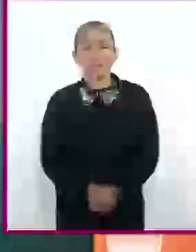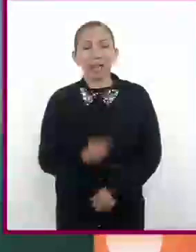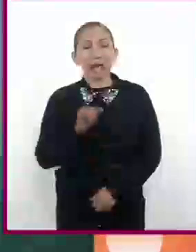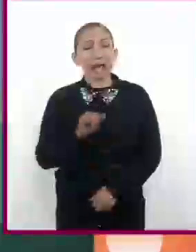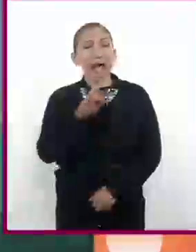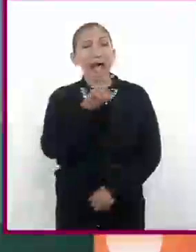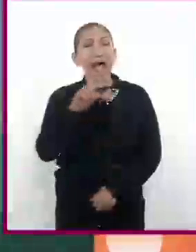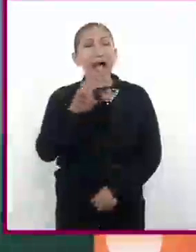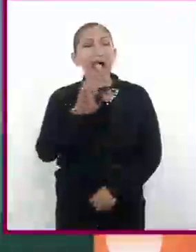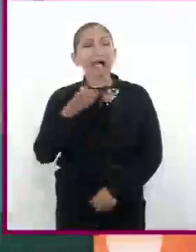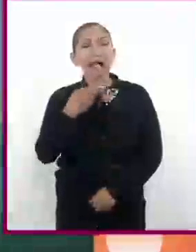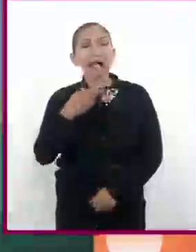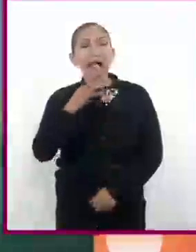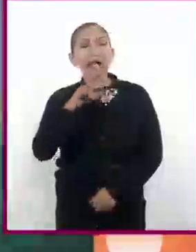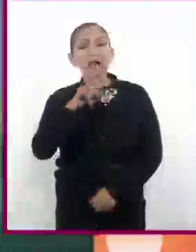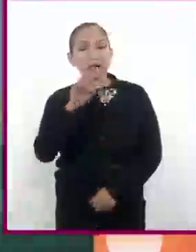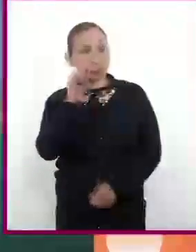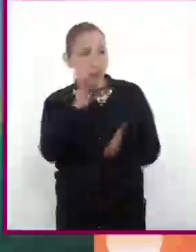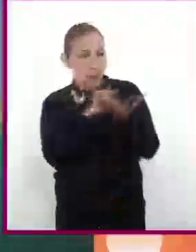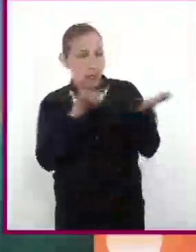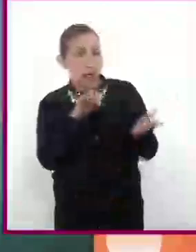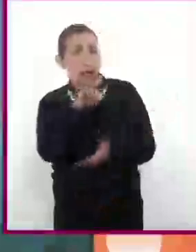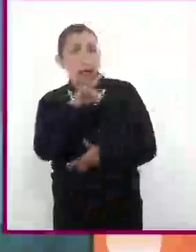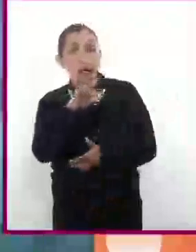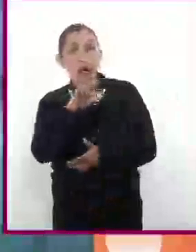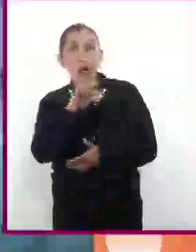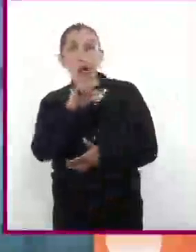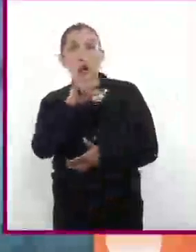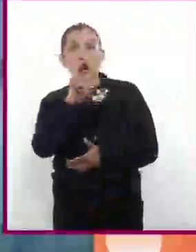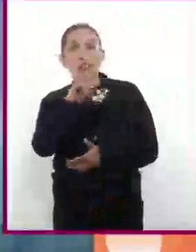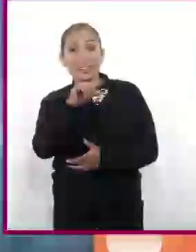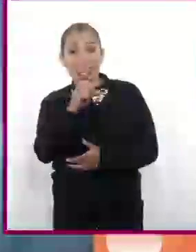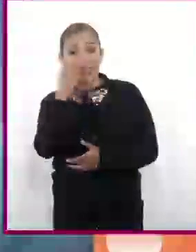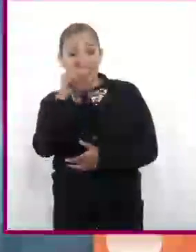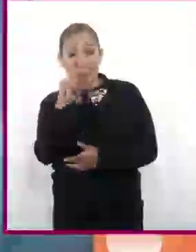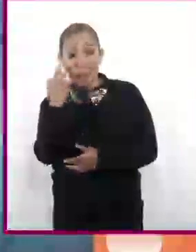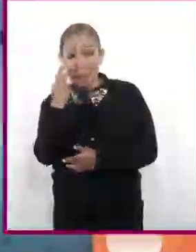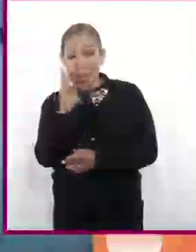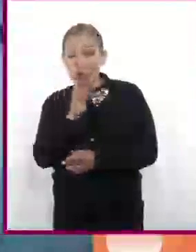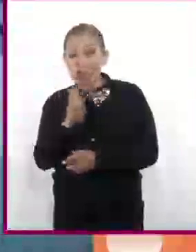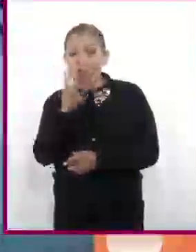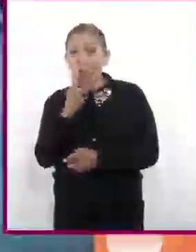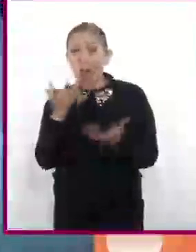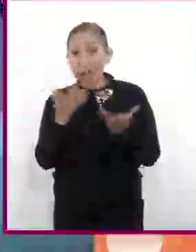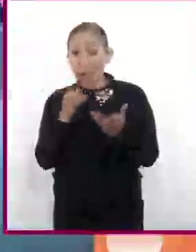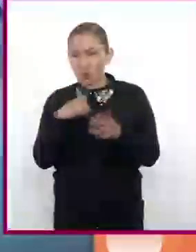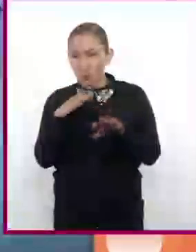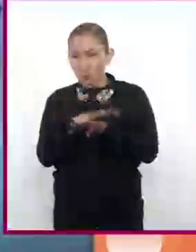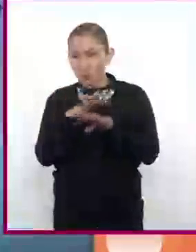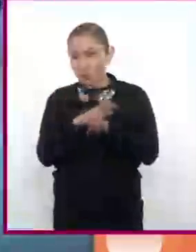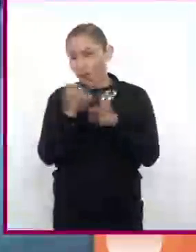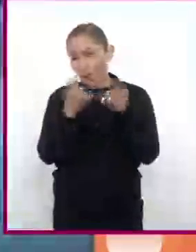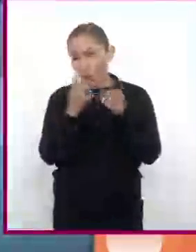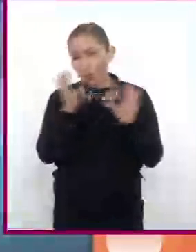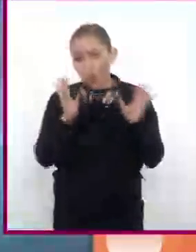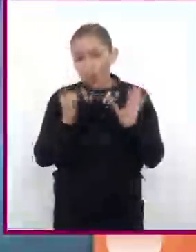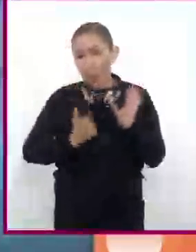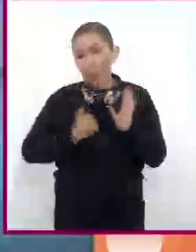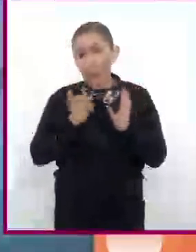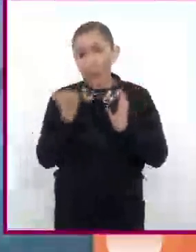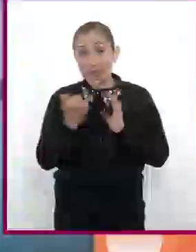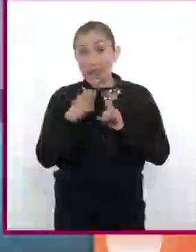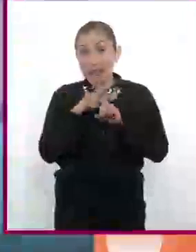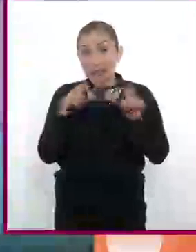Arrhenius retomó los experimentos de Volta. Para reproducirlos, haremos algunas modificaciones, aprovechando